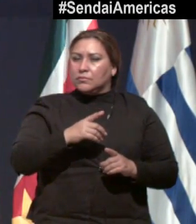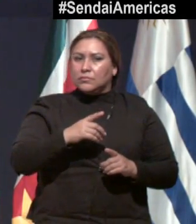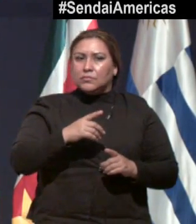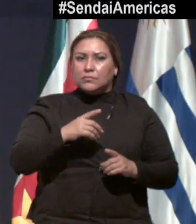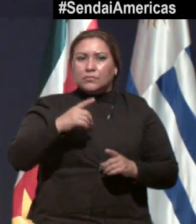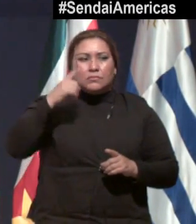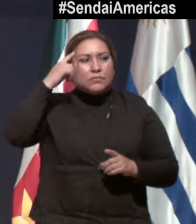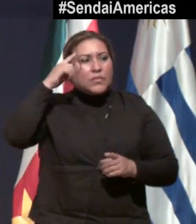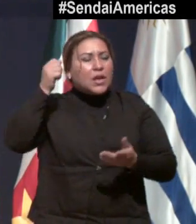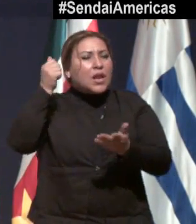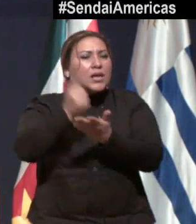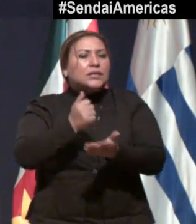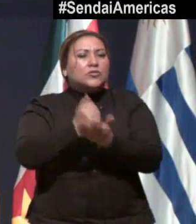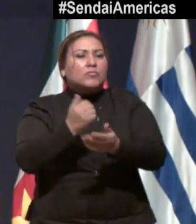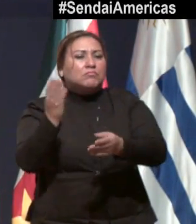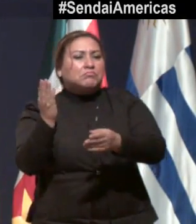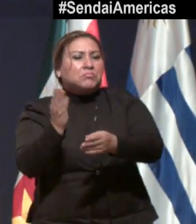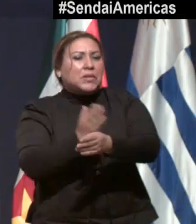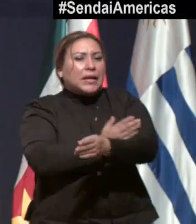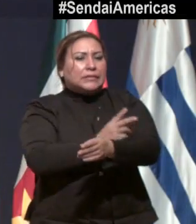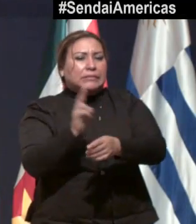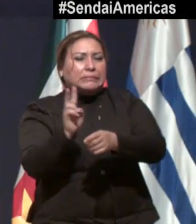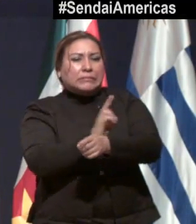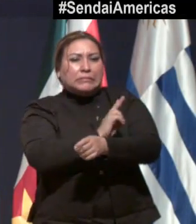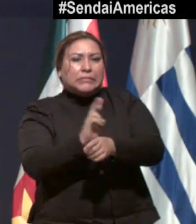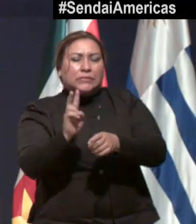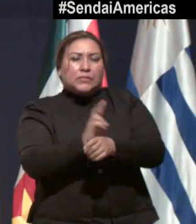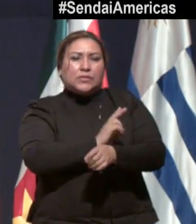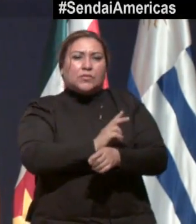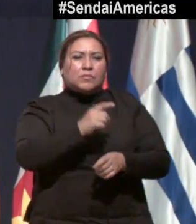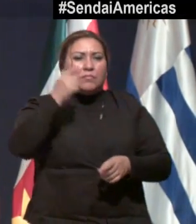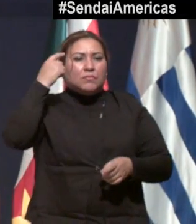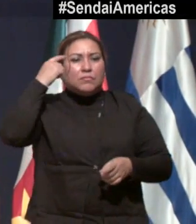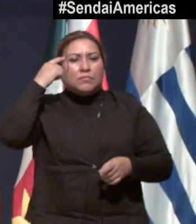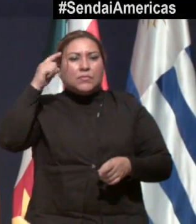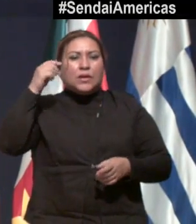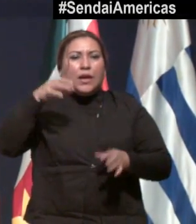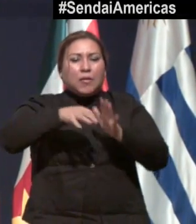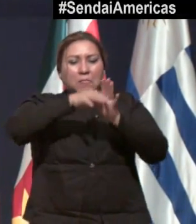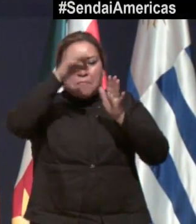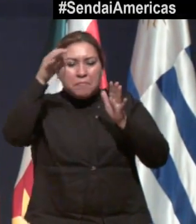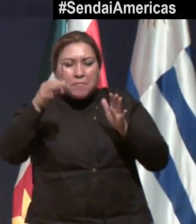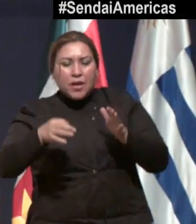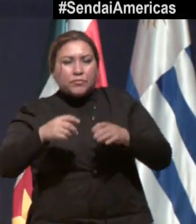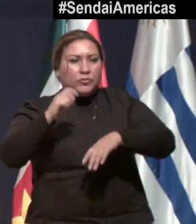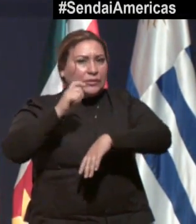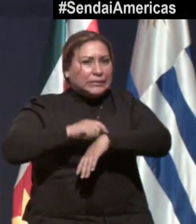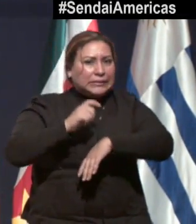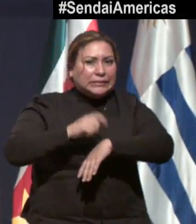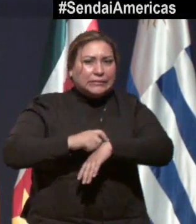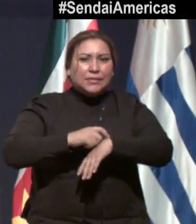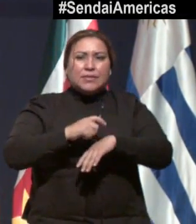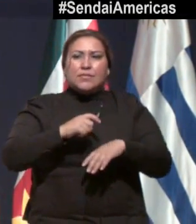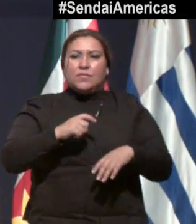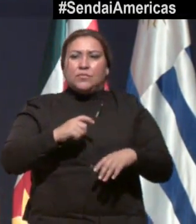la gestión preventiva de esta reunión, para ayudarnos, asistirnos a que efectivamente cumplamos con los tiempos y por